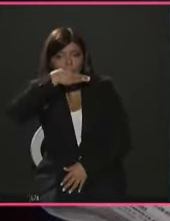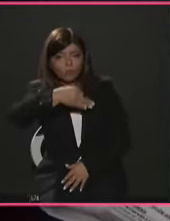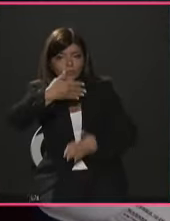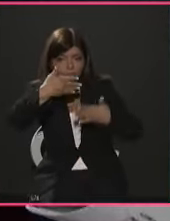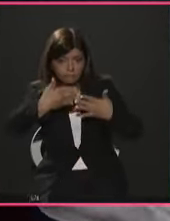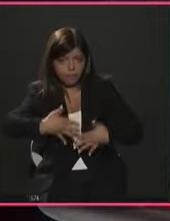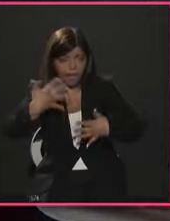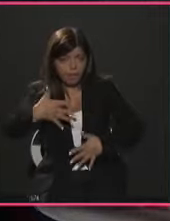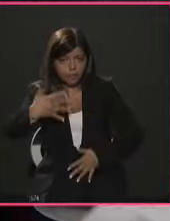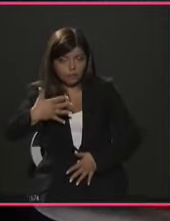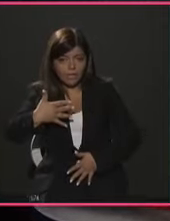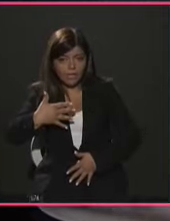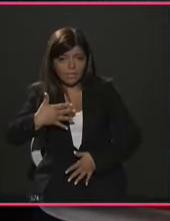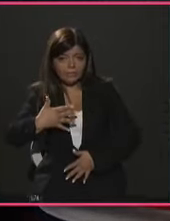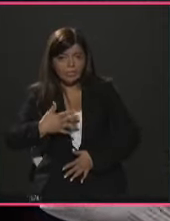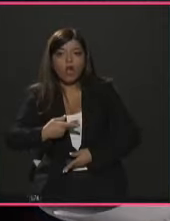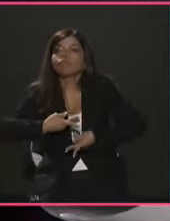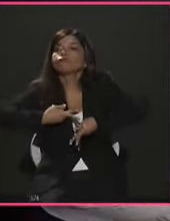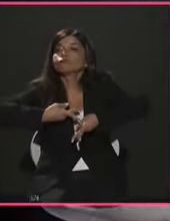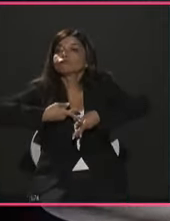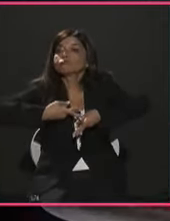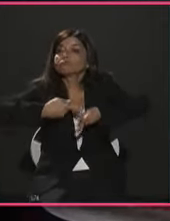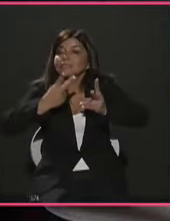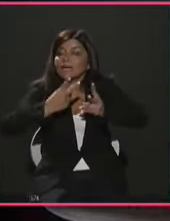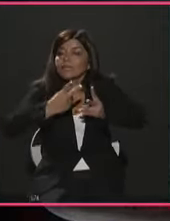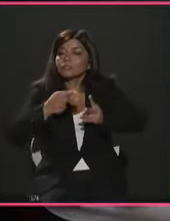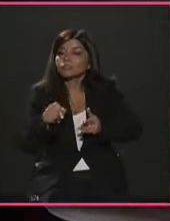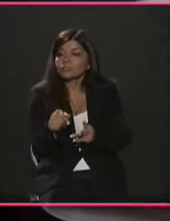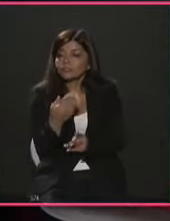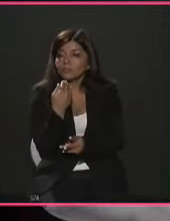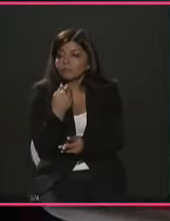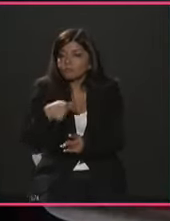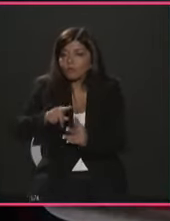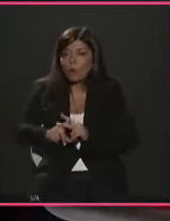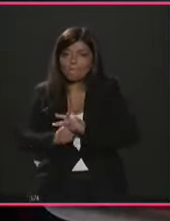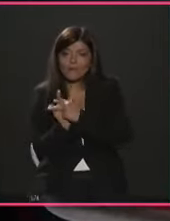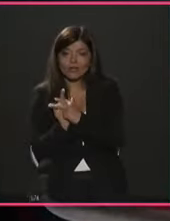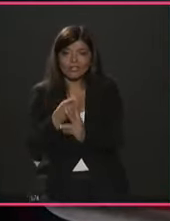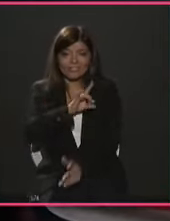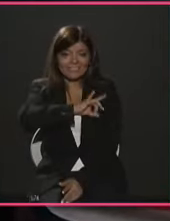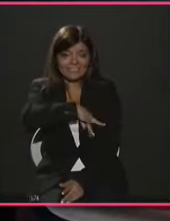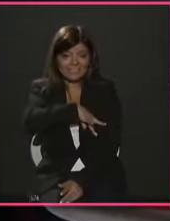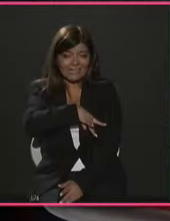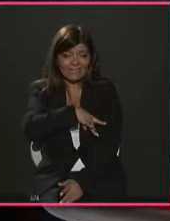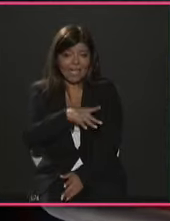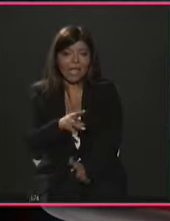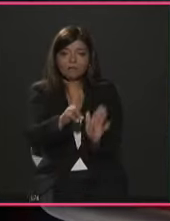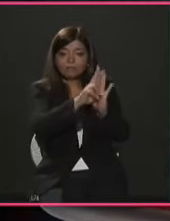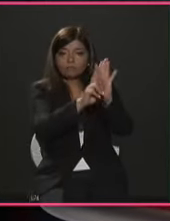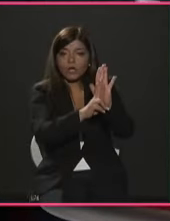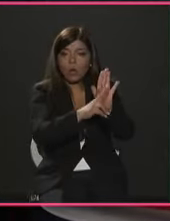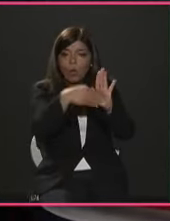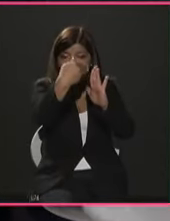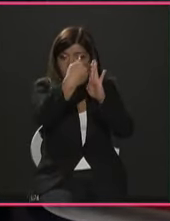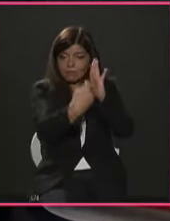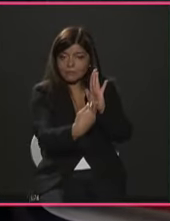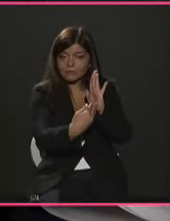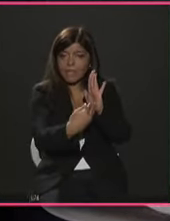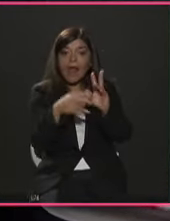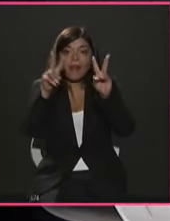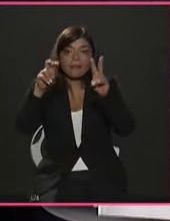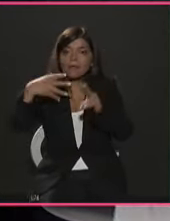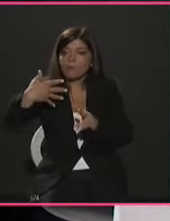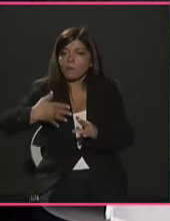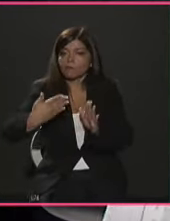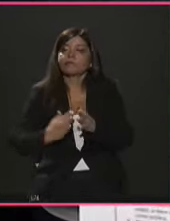e los neuroderechos fueron justamente fuimos Pioneros en Chile en regular en Poner este tema en el